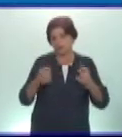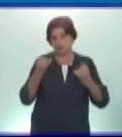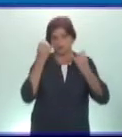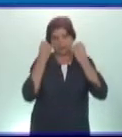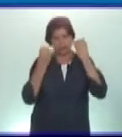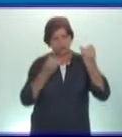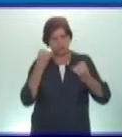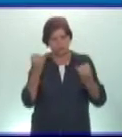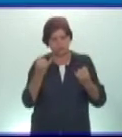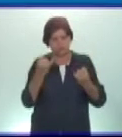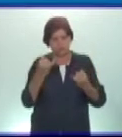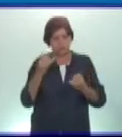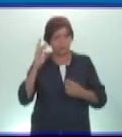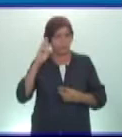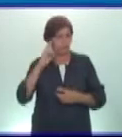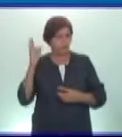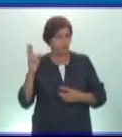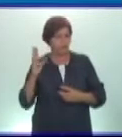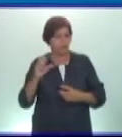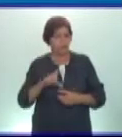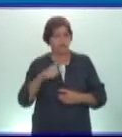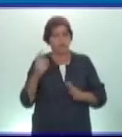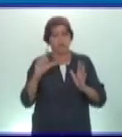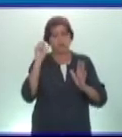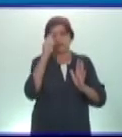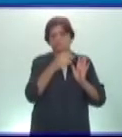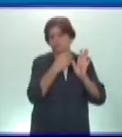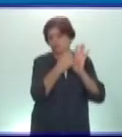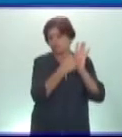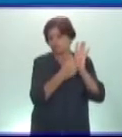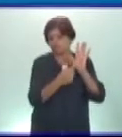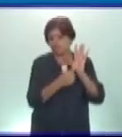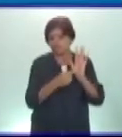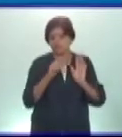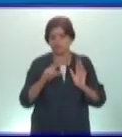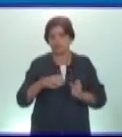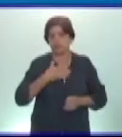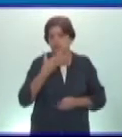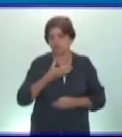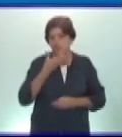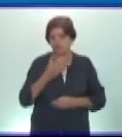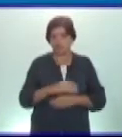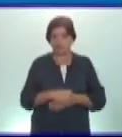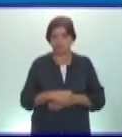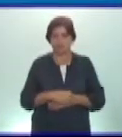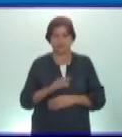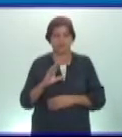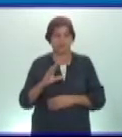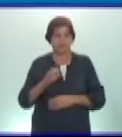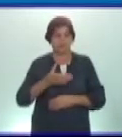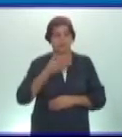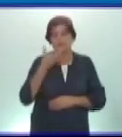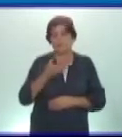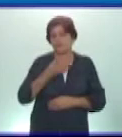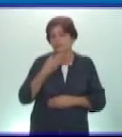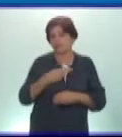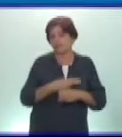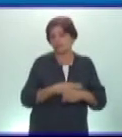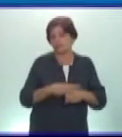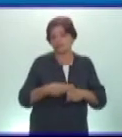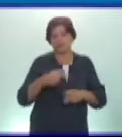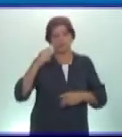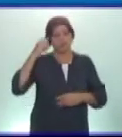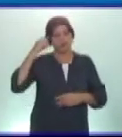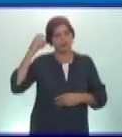a recordar cuáles son las características del cuento. El cuento es una narración de una historia